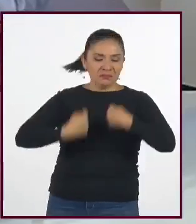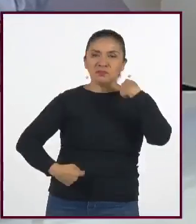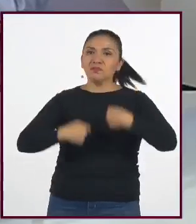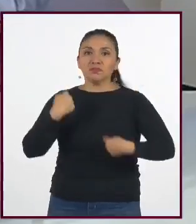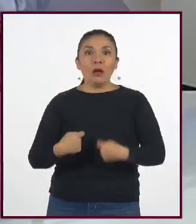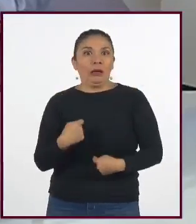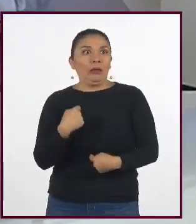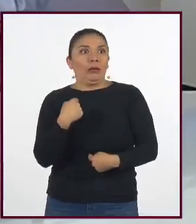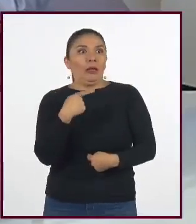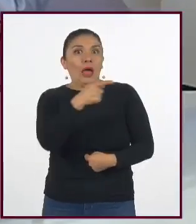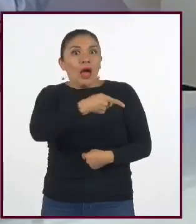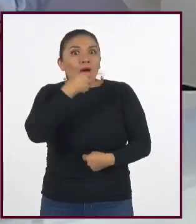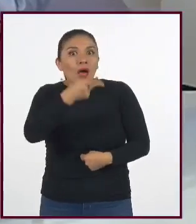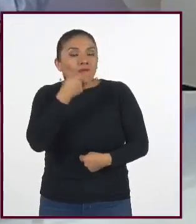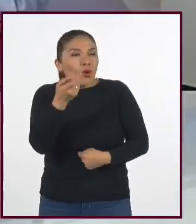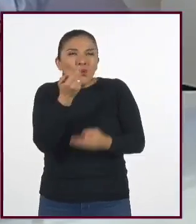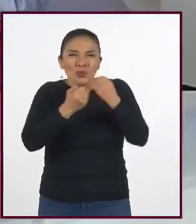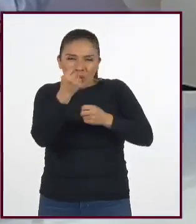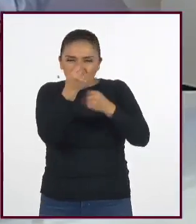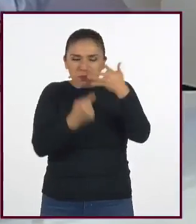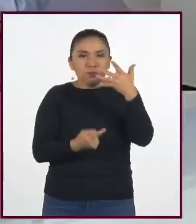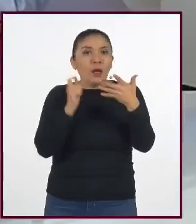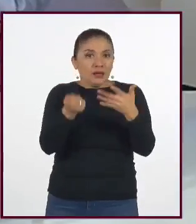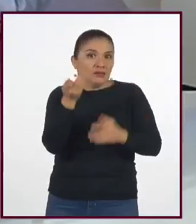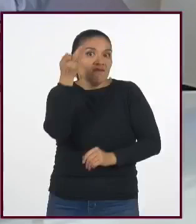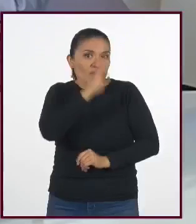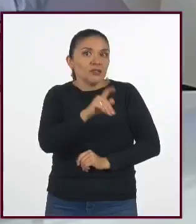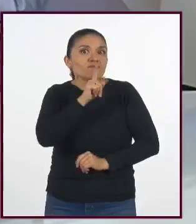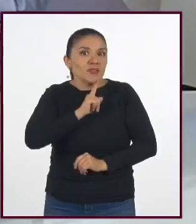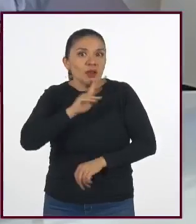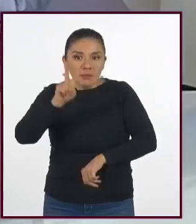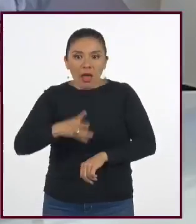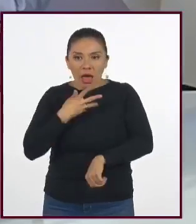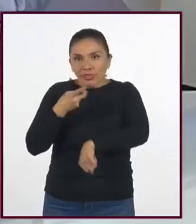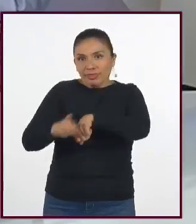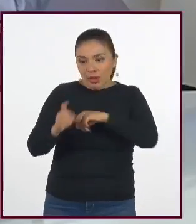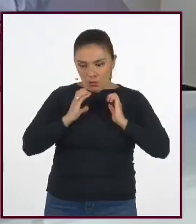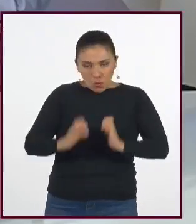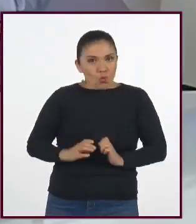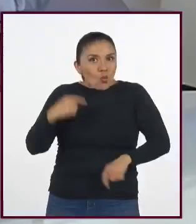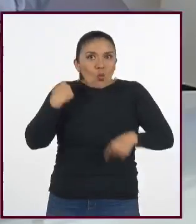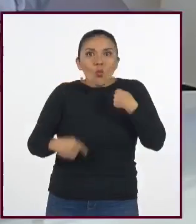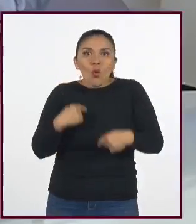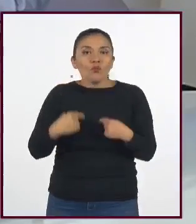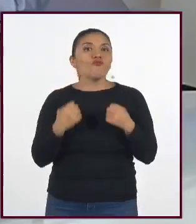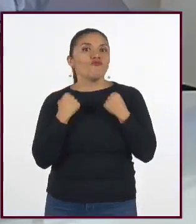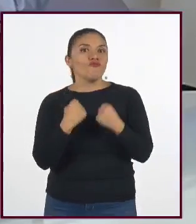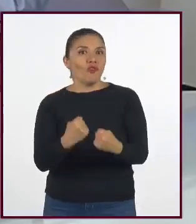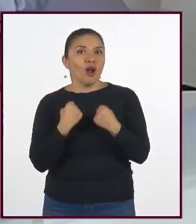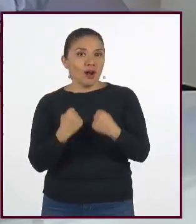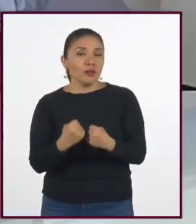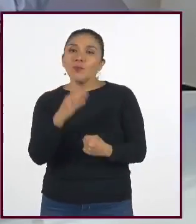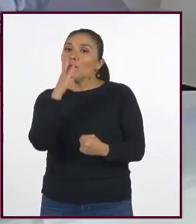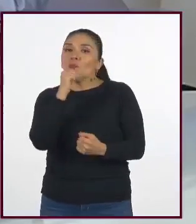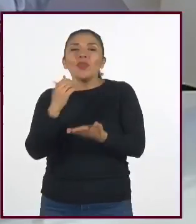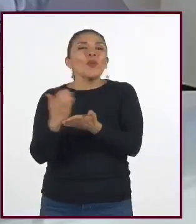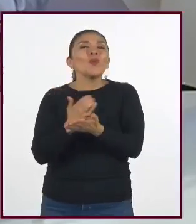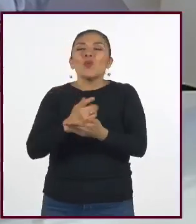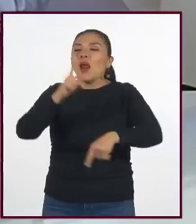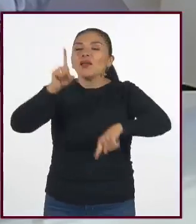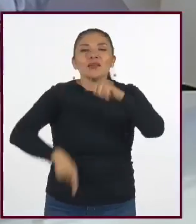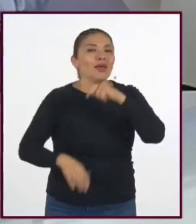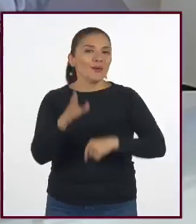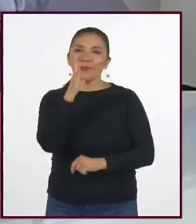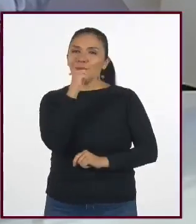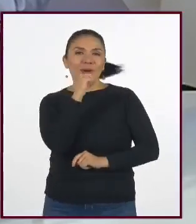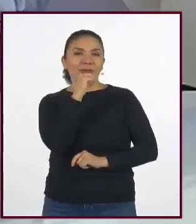decir es falso. O sea, así es. De verdad está dañando el cuerpo, ¿no? Está dañando el cuerpo y estos efectos son irreversibles. Qué fuerte.